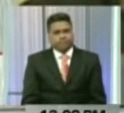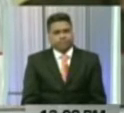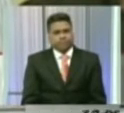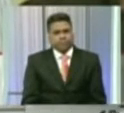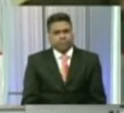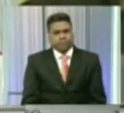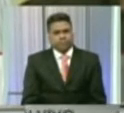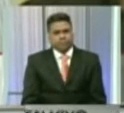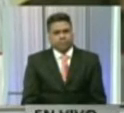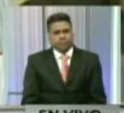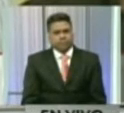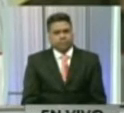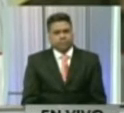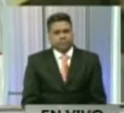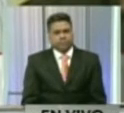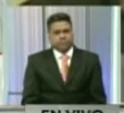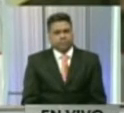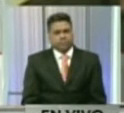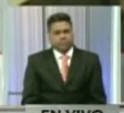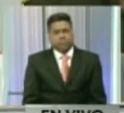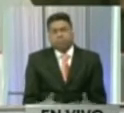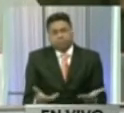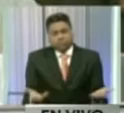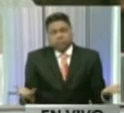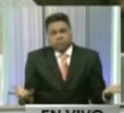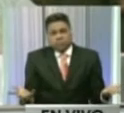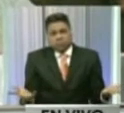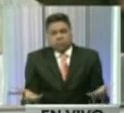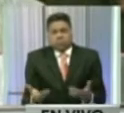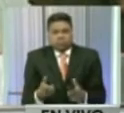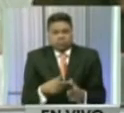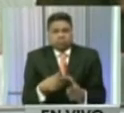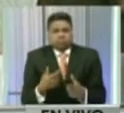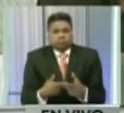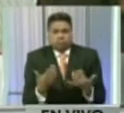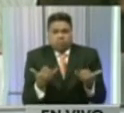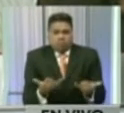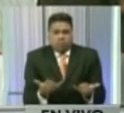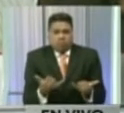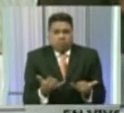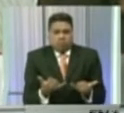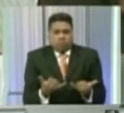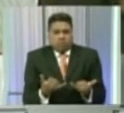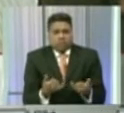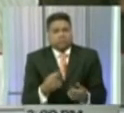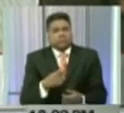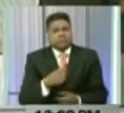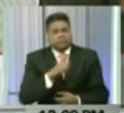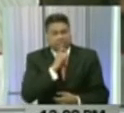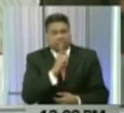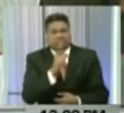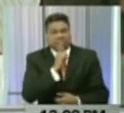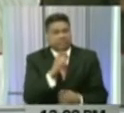que ha habido y estamos en la situación económica de momento más difícil, porque